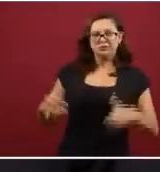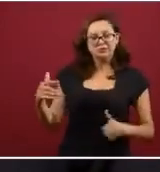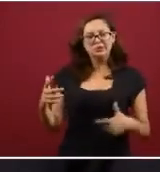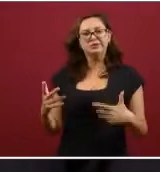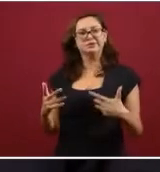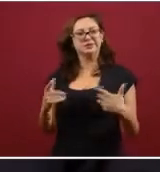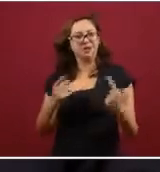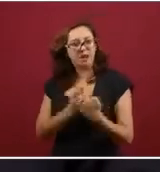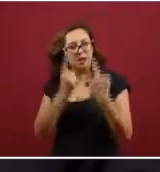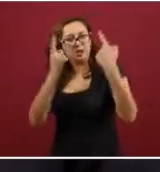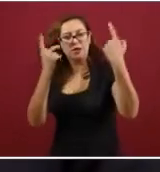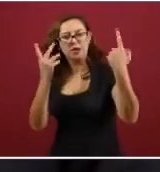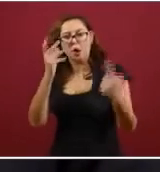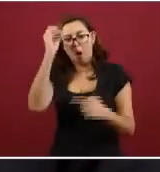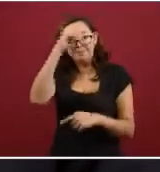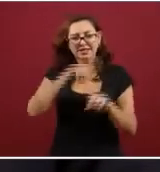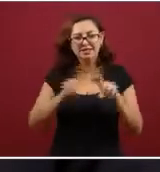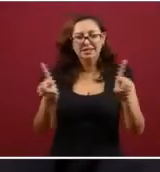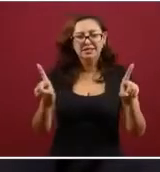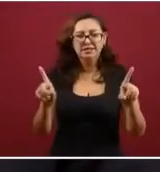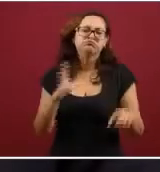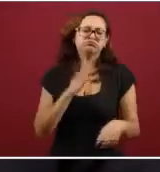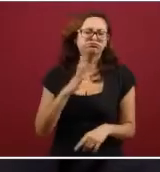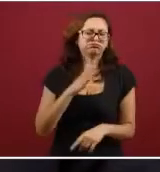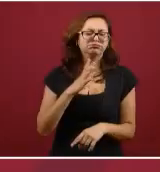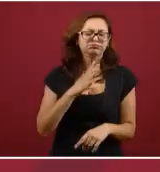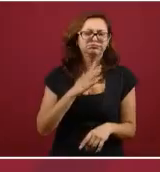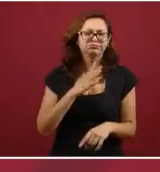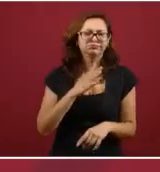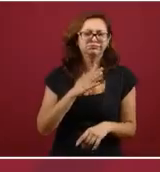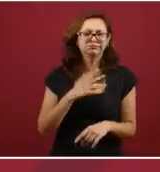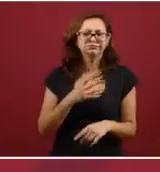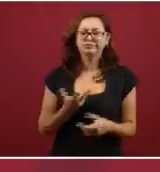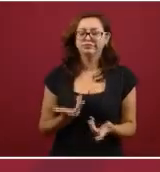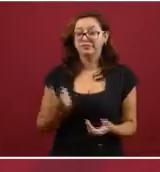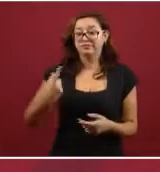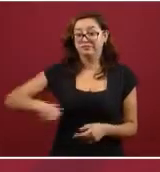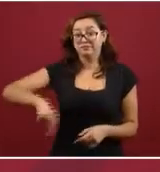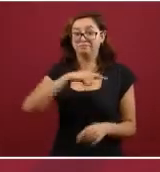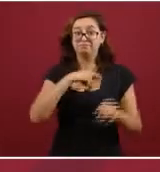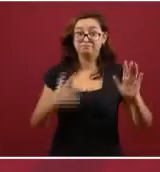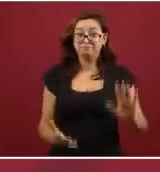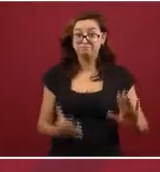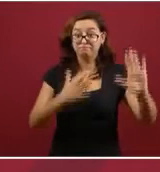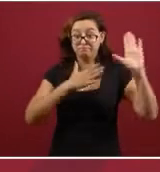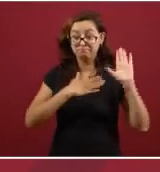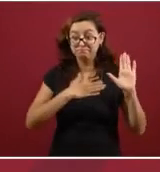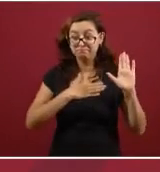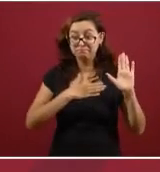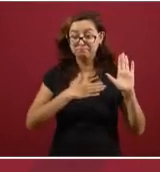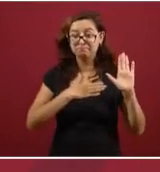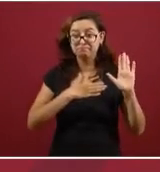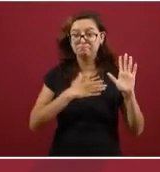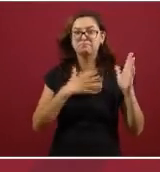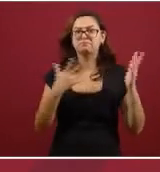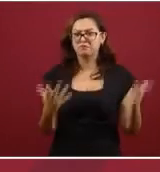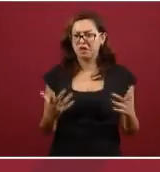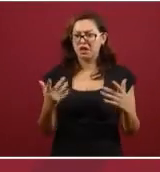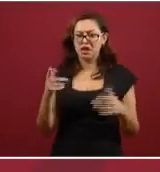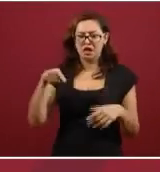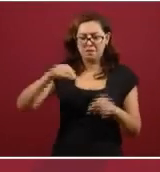reajustes. Nosotros estamos comprometidos a cambiar la política